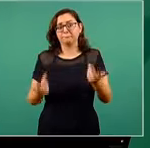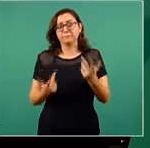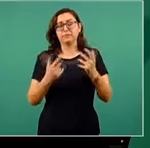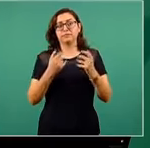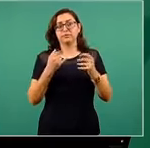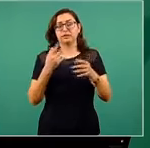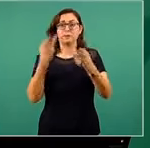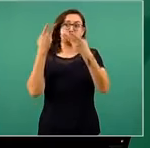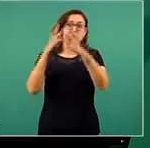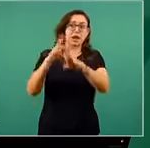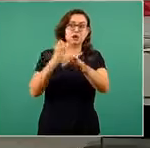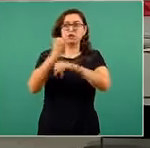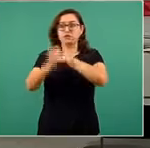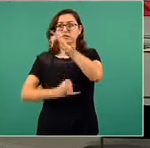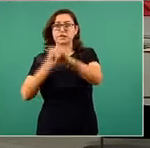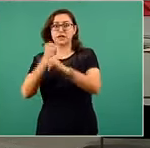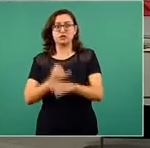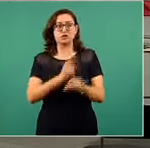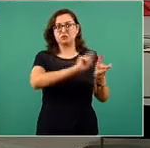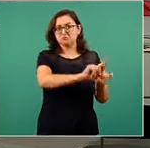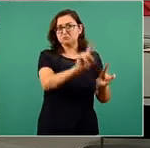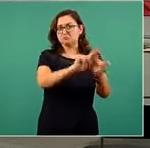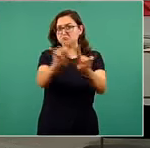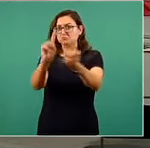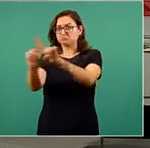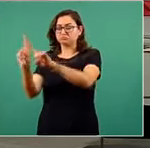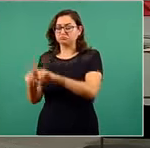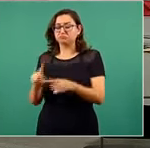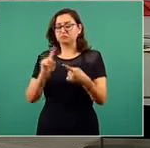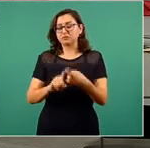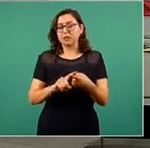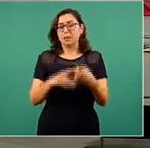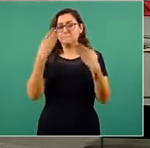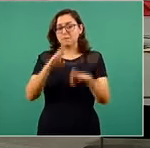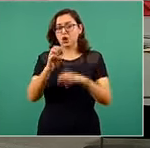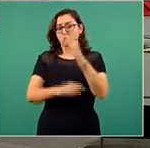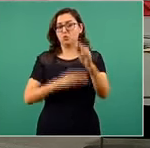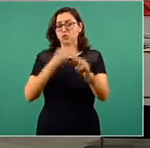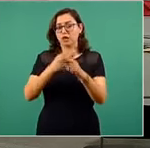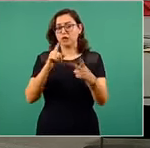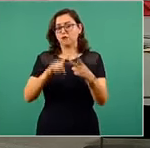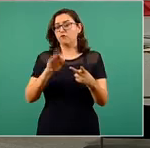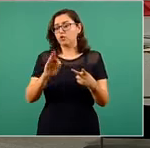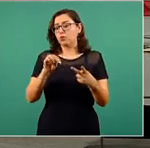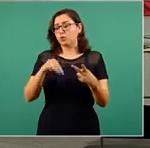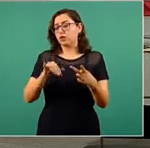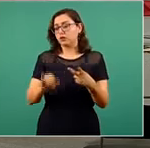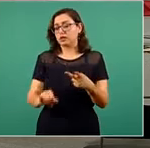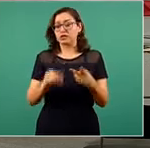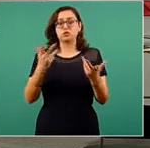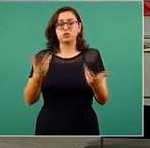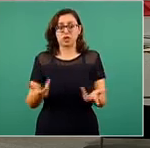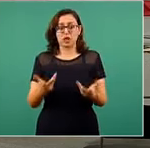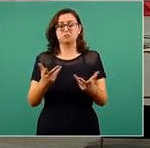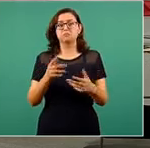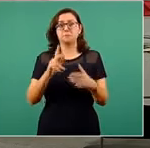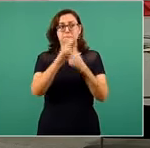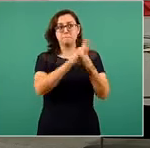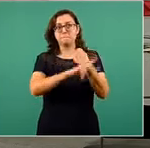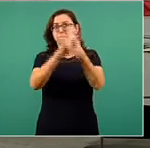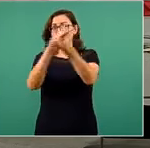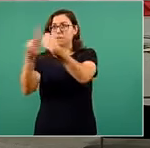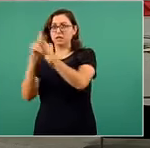organismos financieros internacionales, el Banco Mundial, el Fondo Monetario Internacional, y una réplica de ese modelo se implantó en varios países.